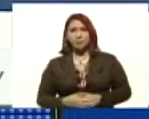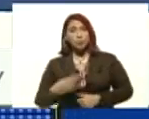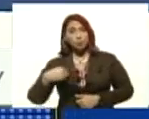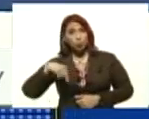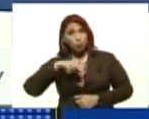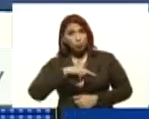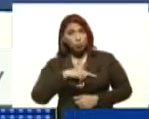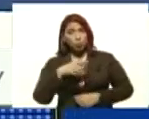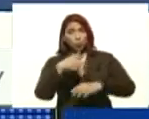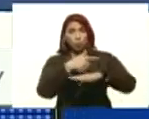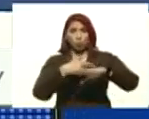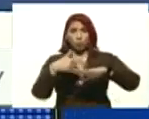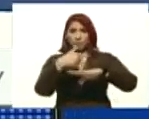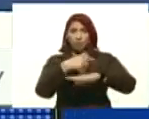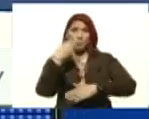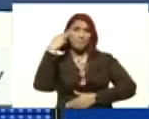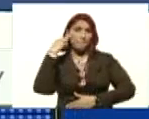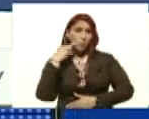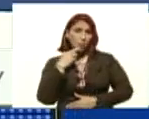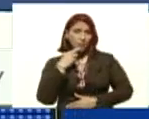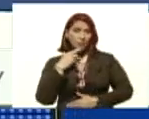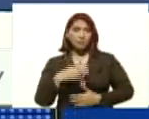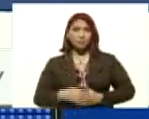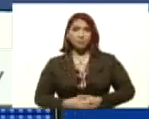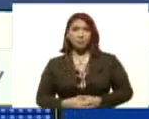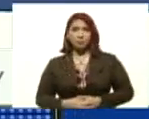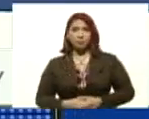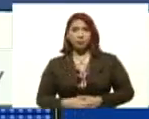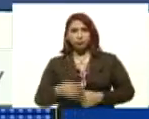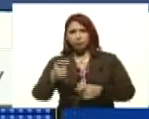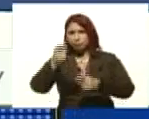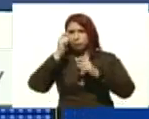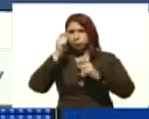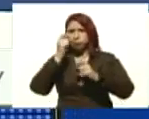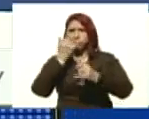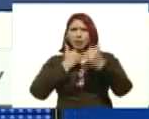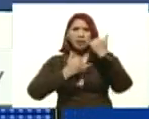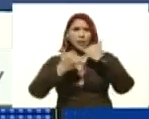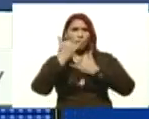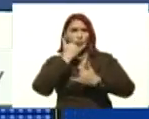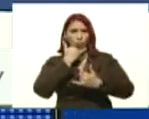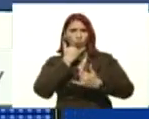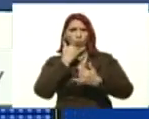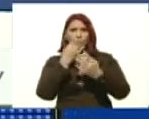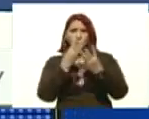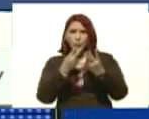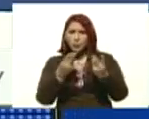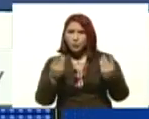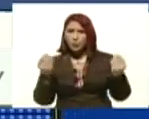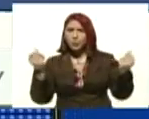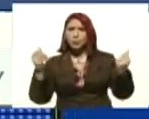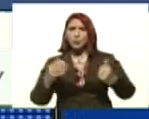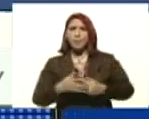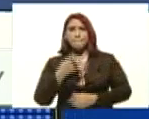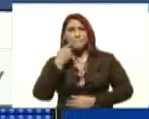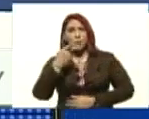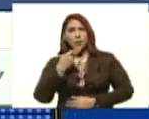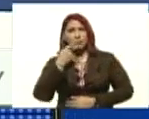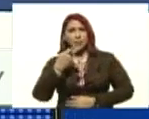nosotros, desde el gobierno bolivariano, aprendiendo de los errores, rectificando